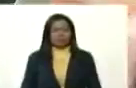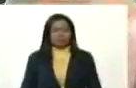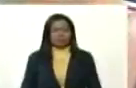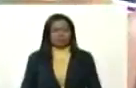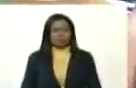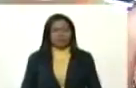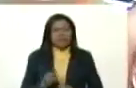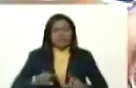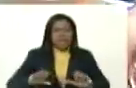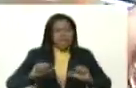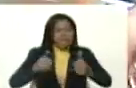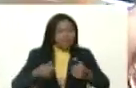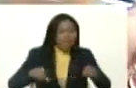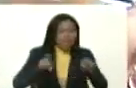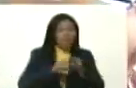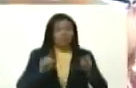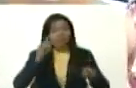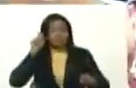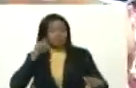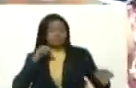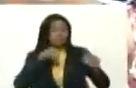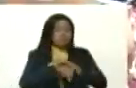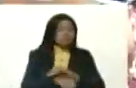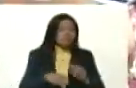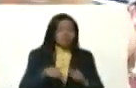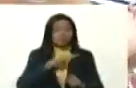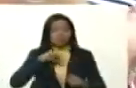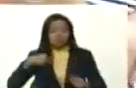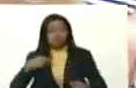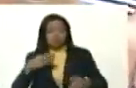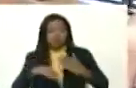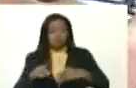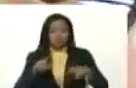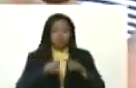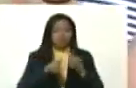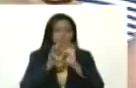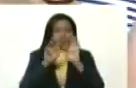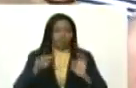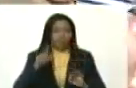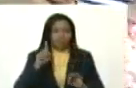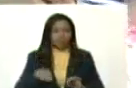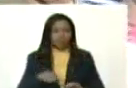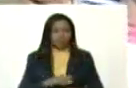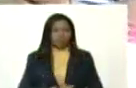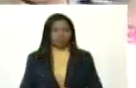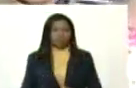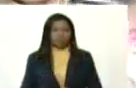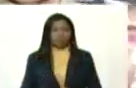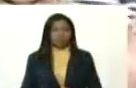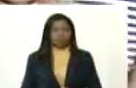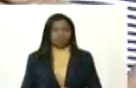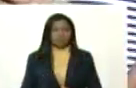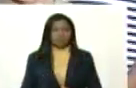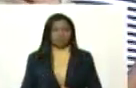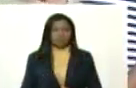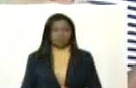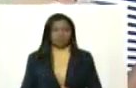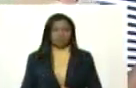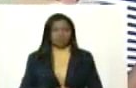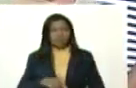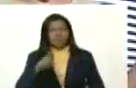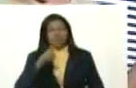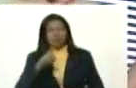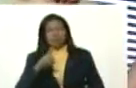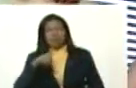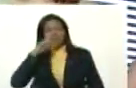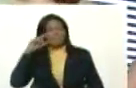Aquí comenzamos la labor de parto humanizado, tenemos 15 mujeres embarazadas que estamos atendiendo en el plan parto humanizado y